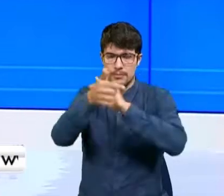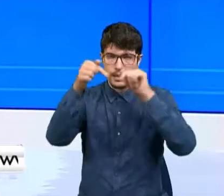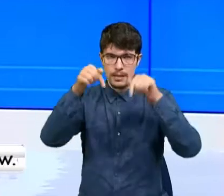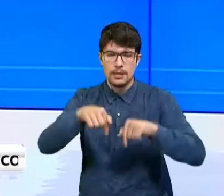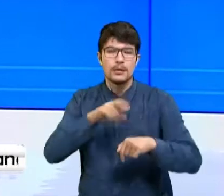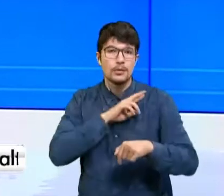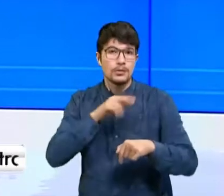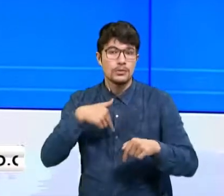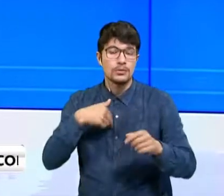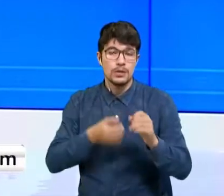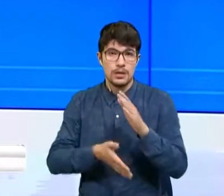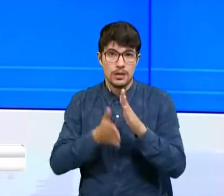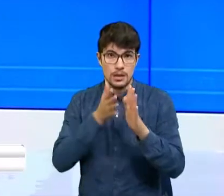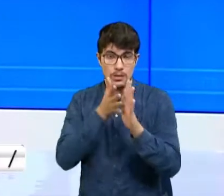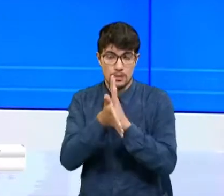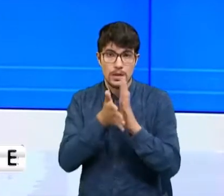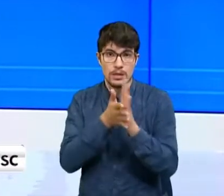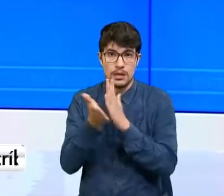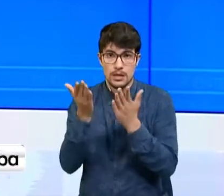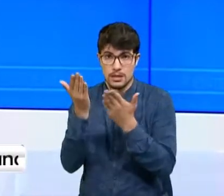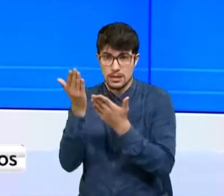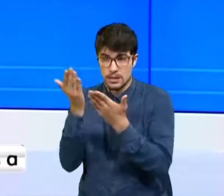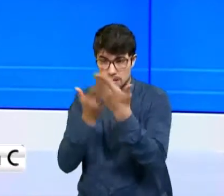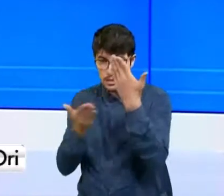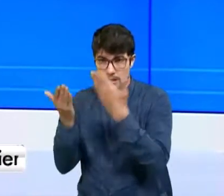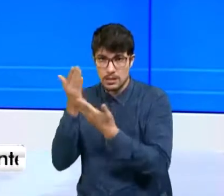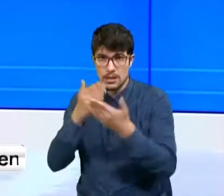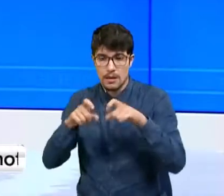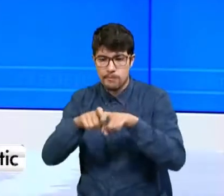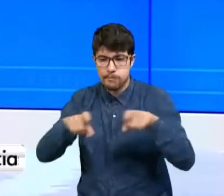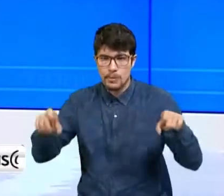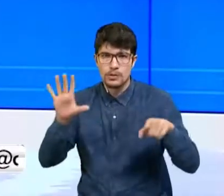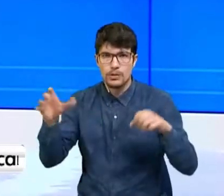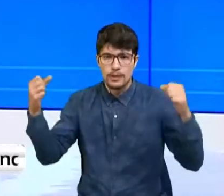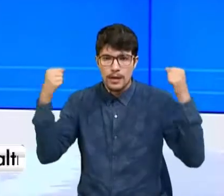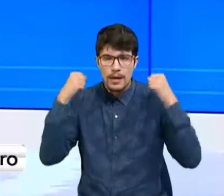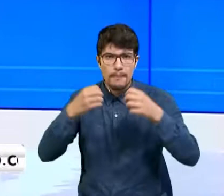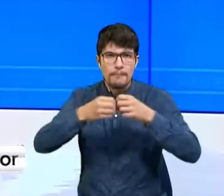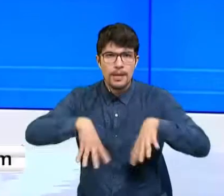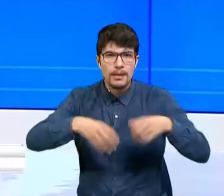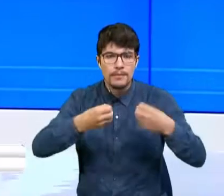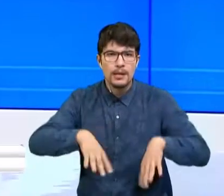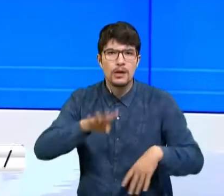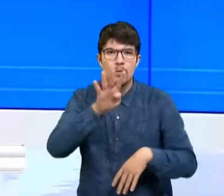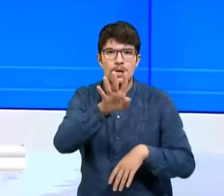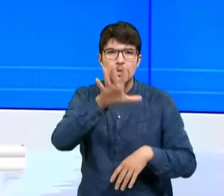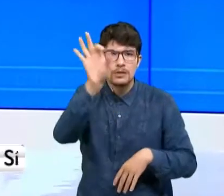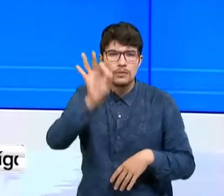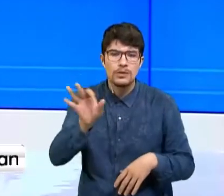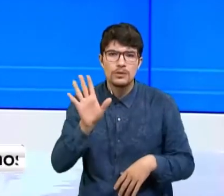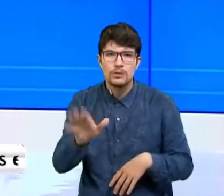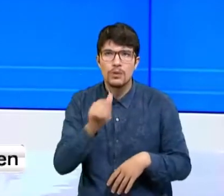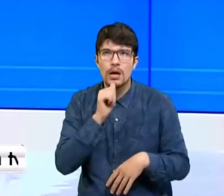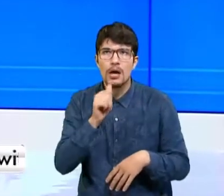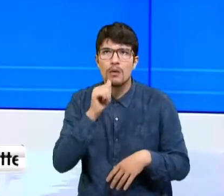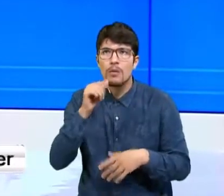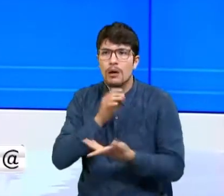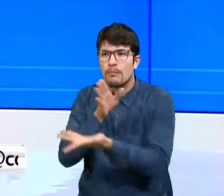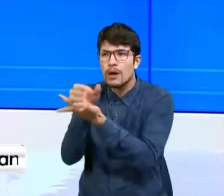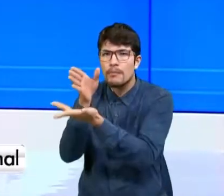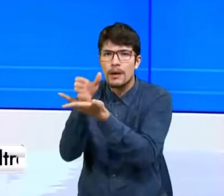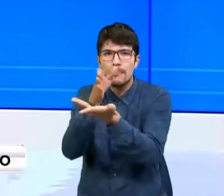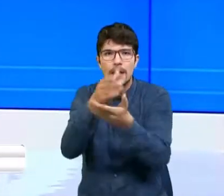tanto les contamos que un estudio hecho en el producto de piedecuesta detectó pérdidas superiores al 45% en el líquido que llega a los